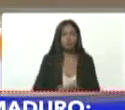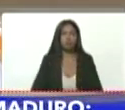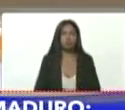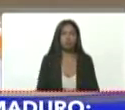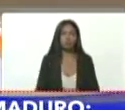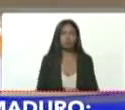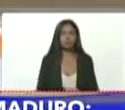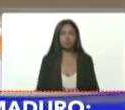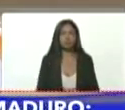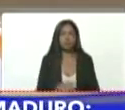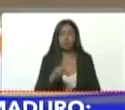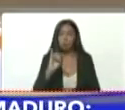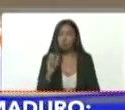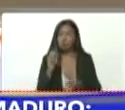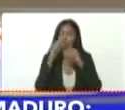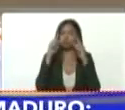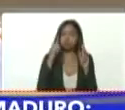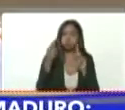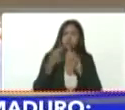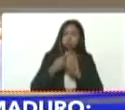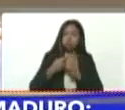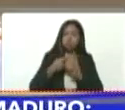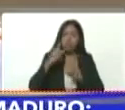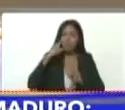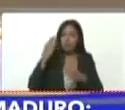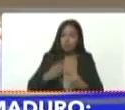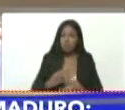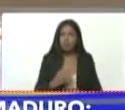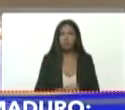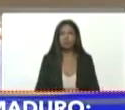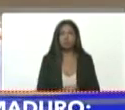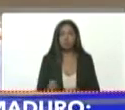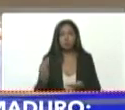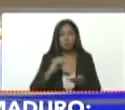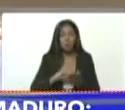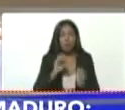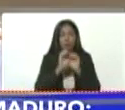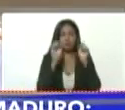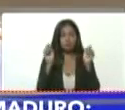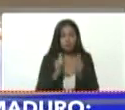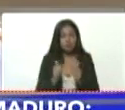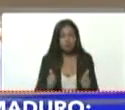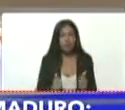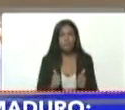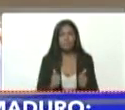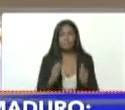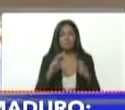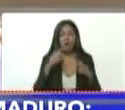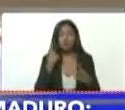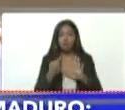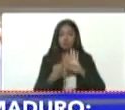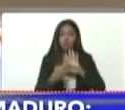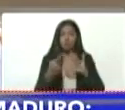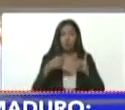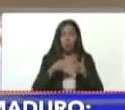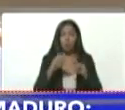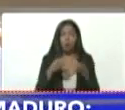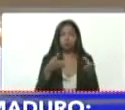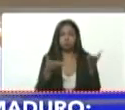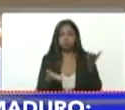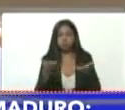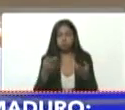me sorprendió positivamente, volver al sistema de representación